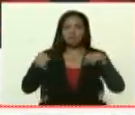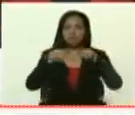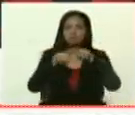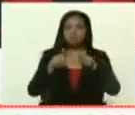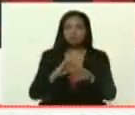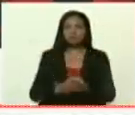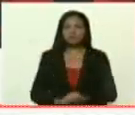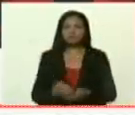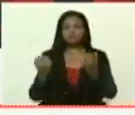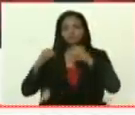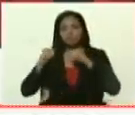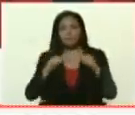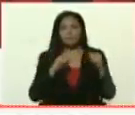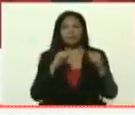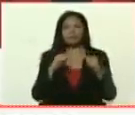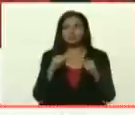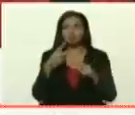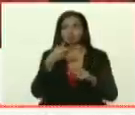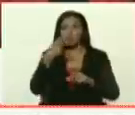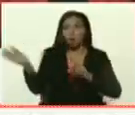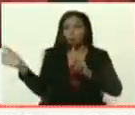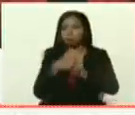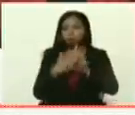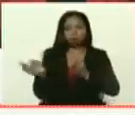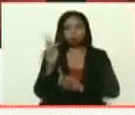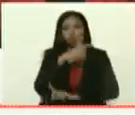a la práctica de la no violencia,